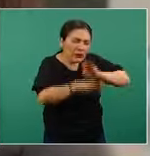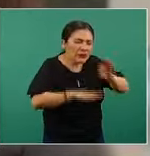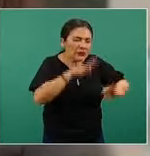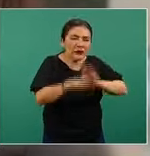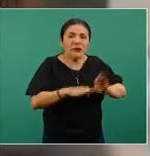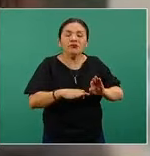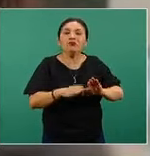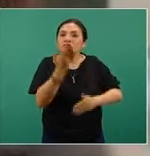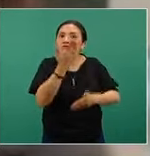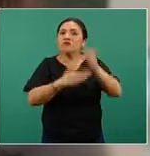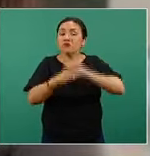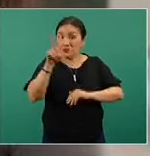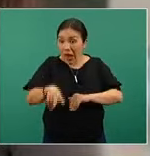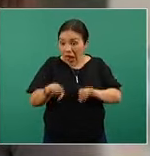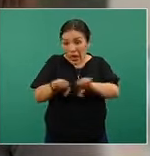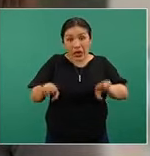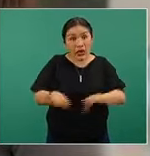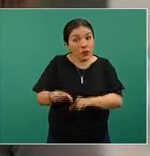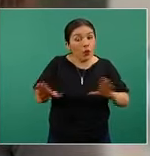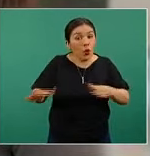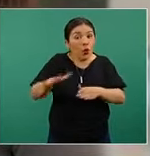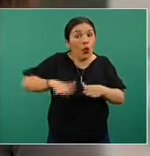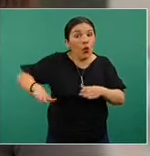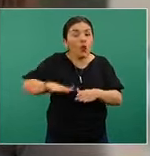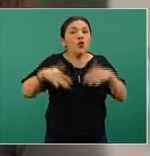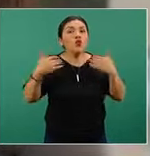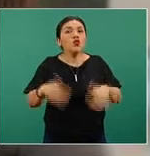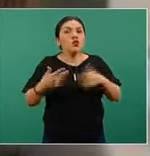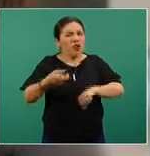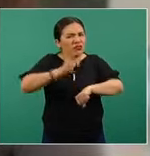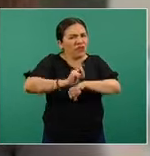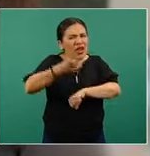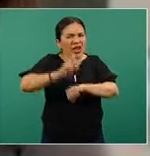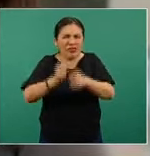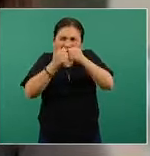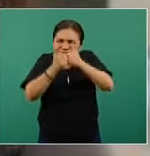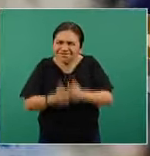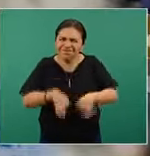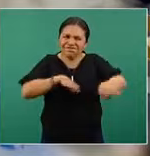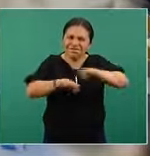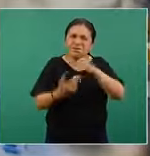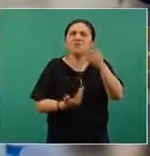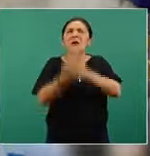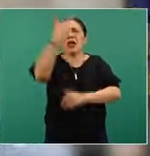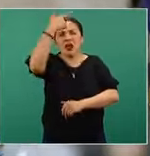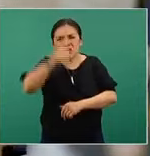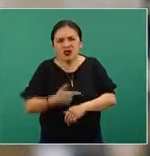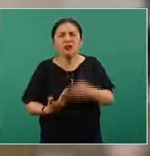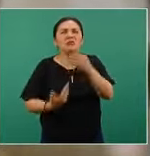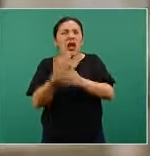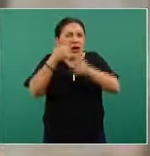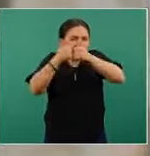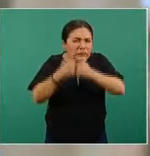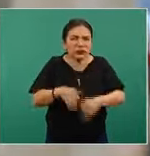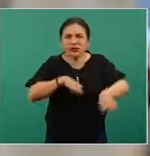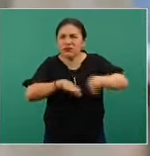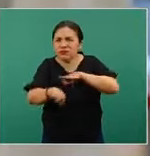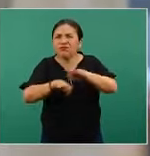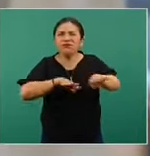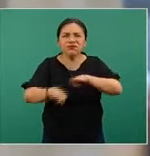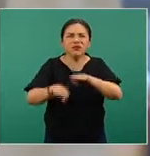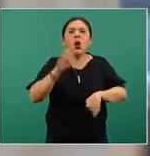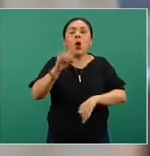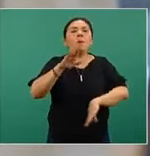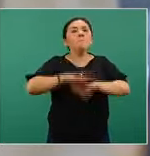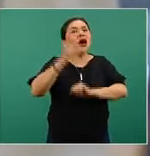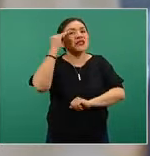todo el equipo que se la vive el día de aquí desde la mañana a la tarde a las